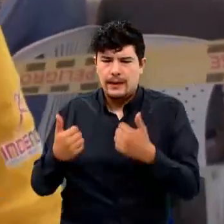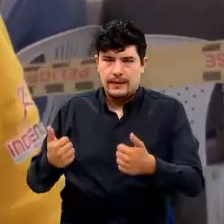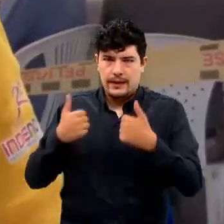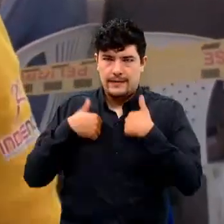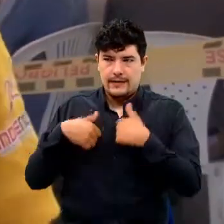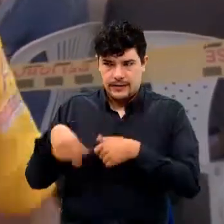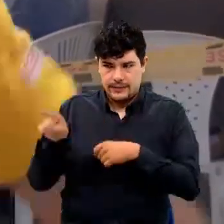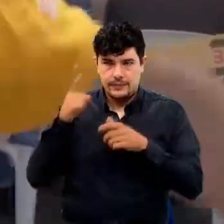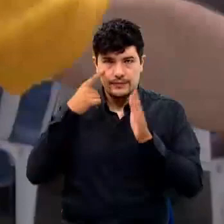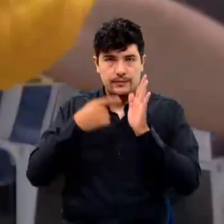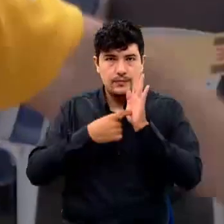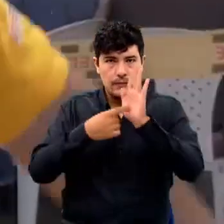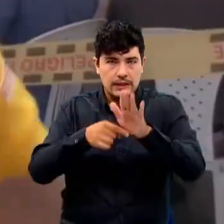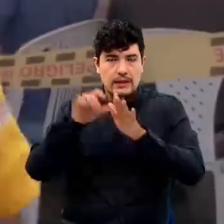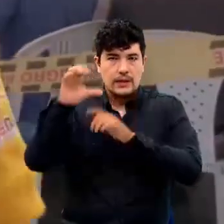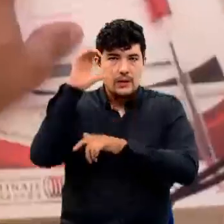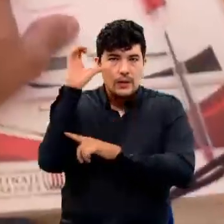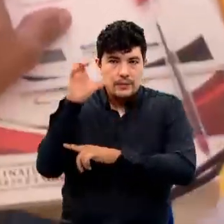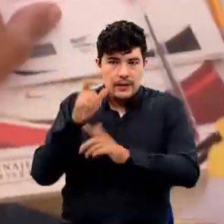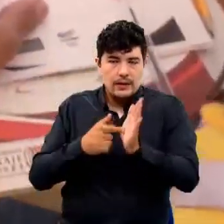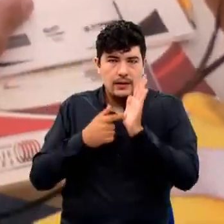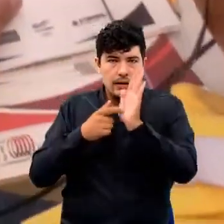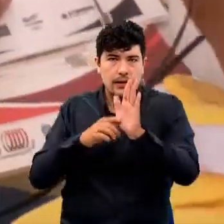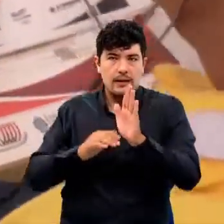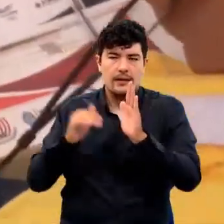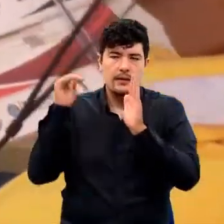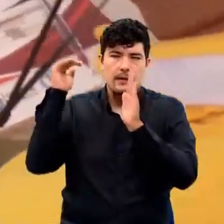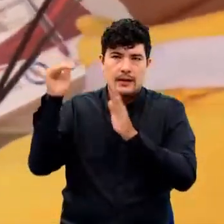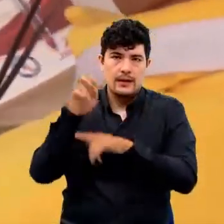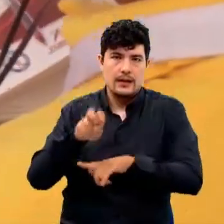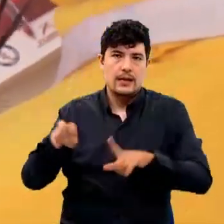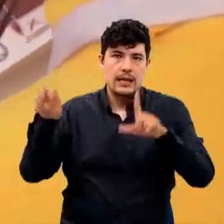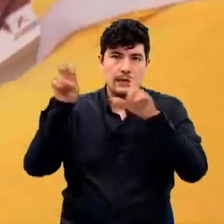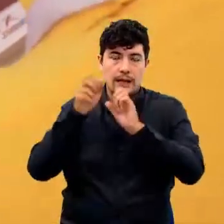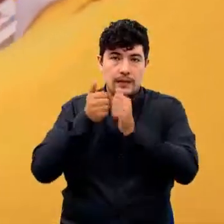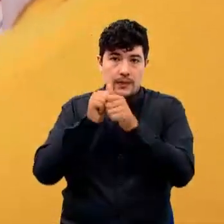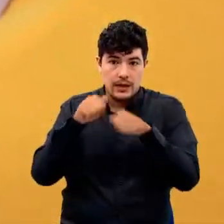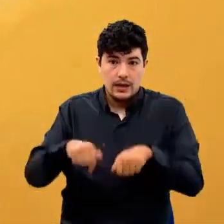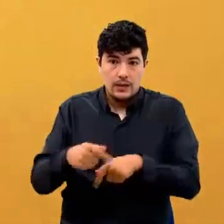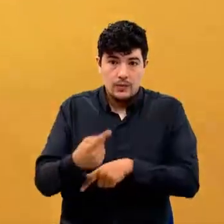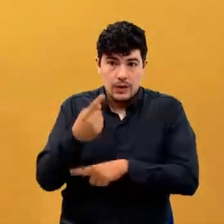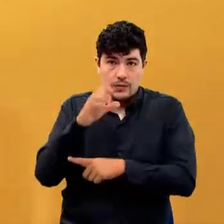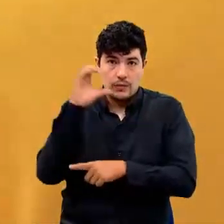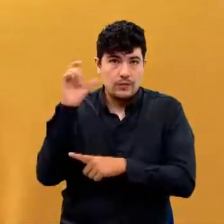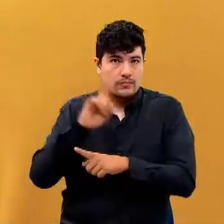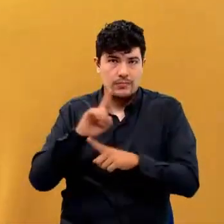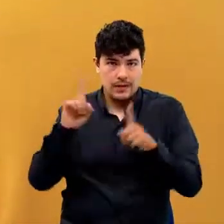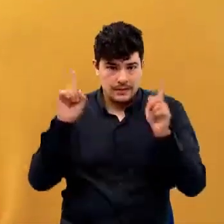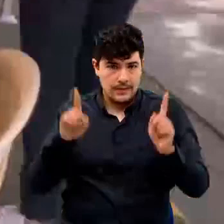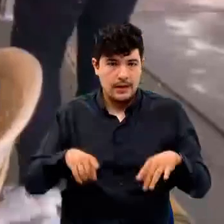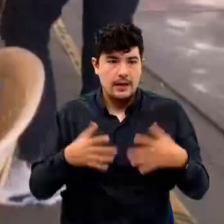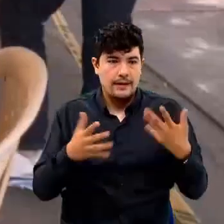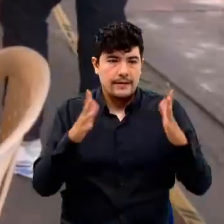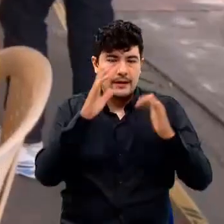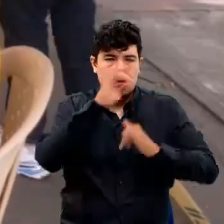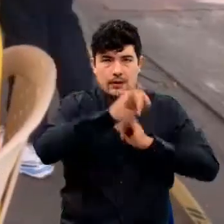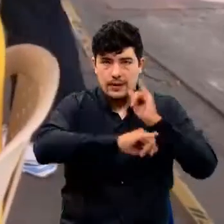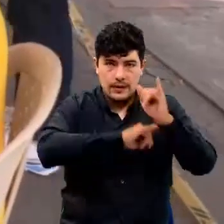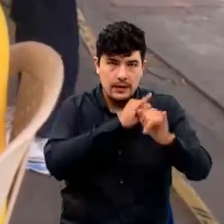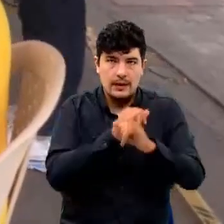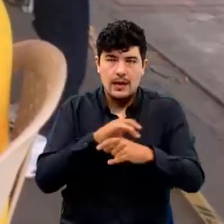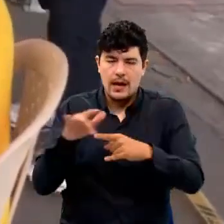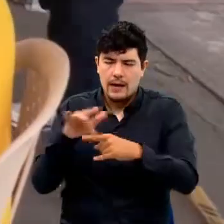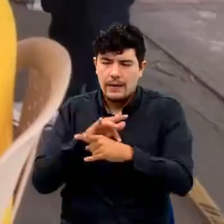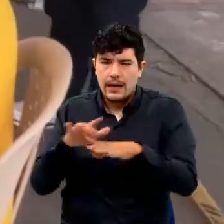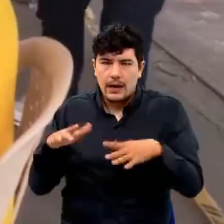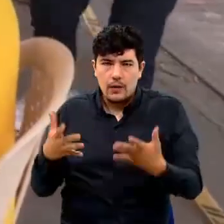de mostrarle al país las hazañas deportivas que hacen estos muchachos, no solamente en suelo colombiano, sino cuando van a los eventos internacionales. Y aplicarlos a